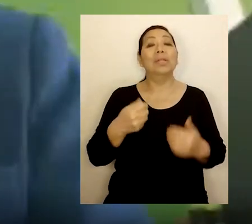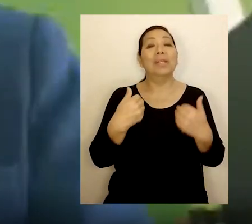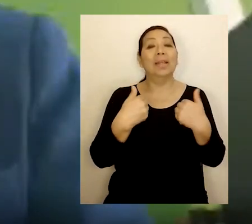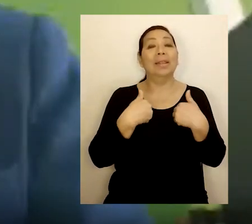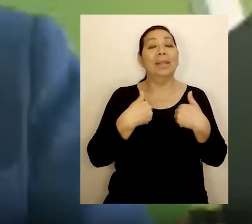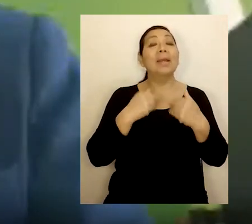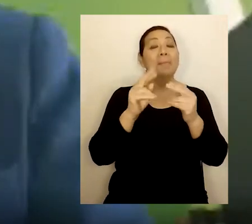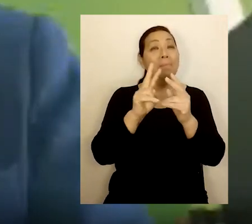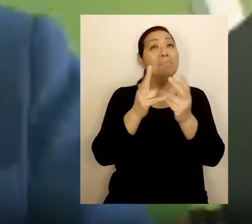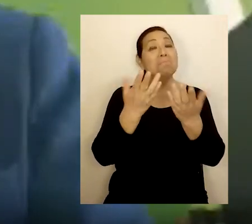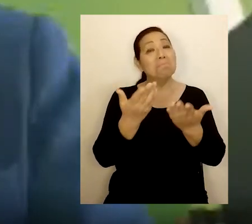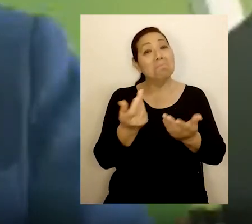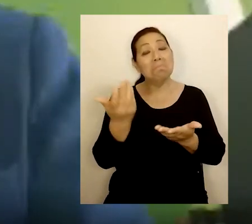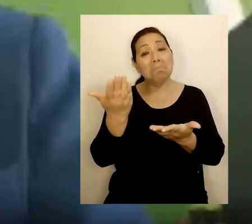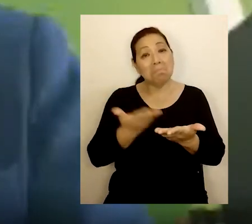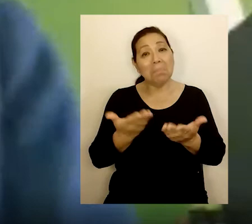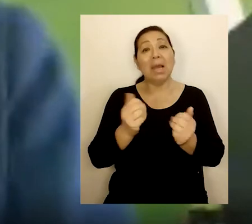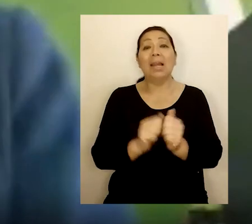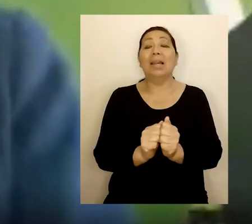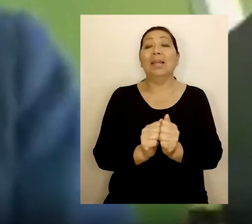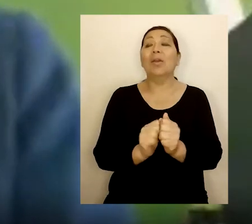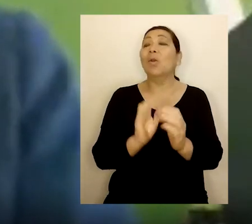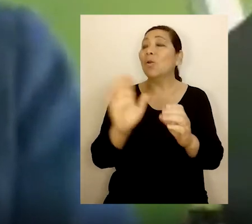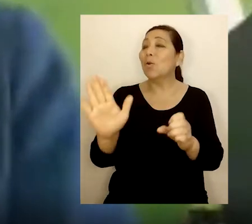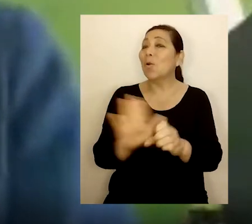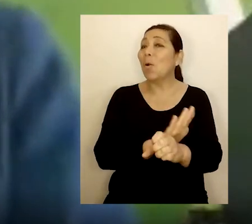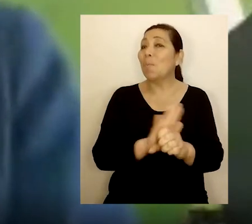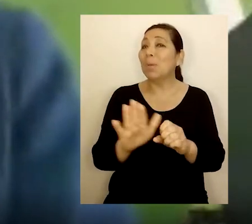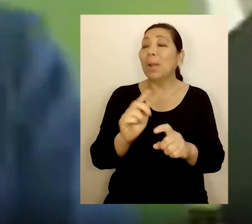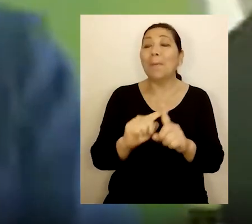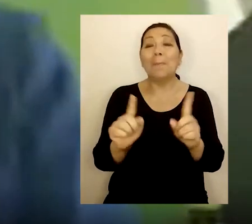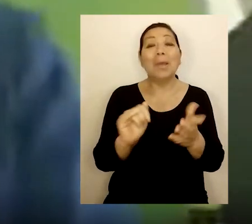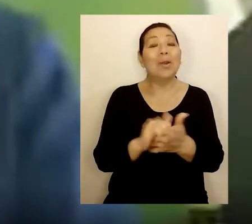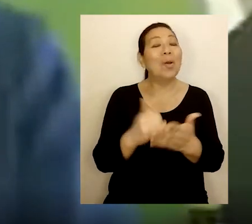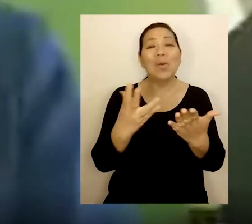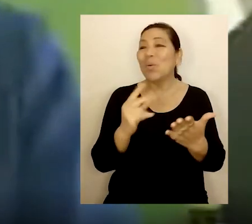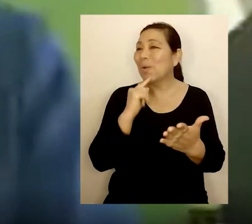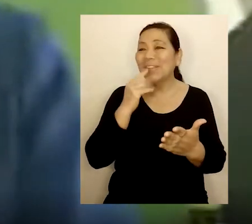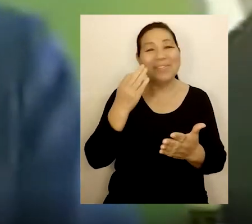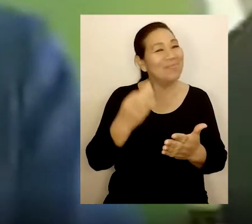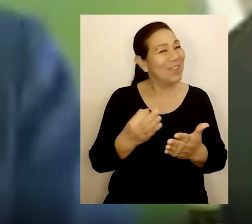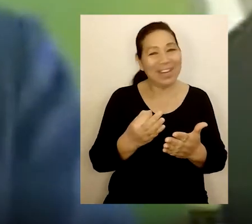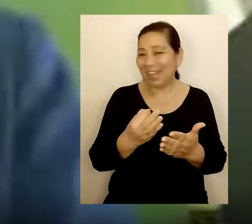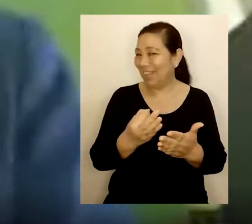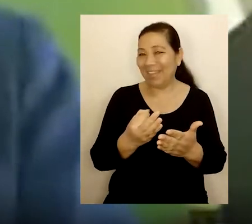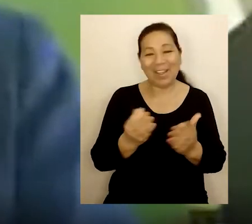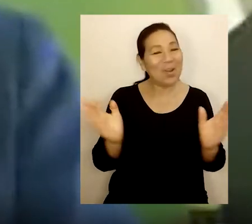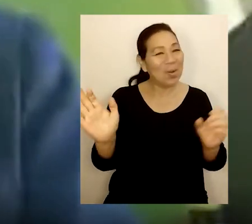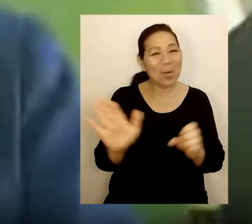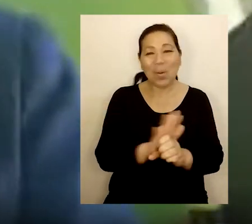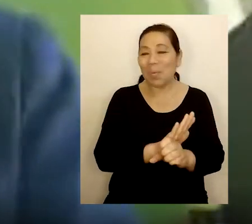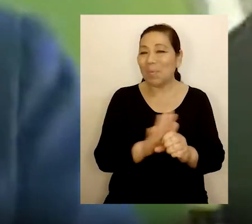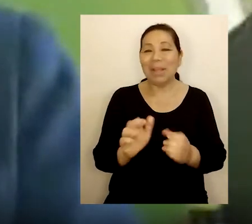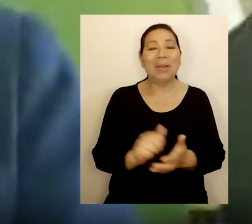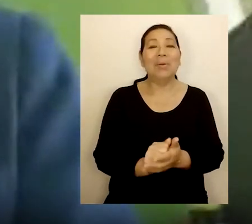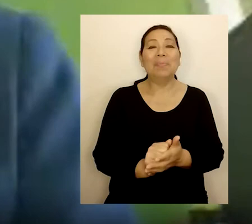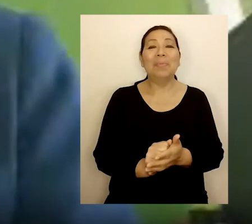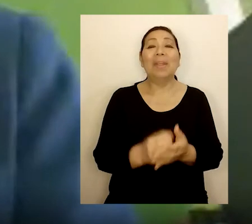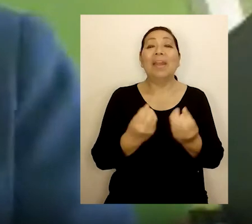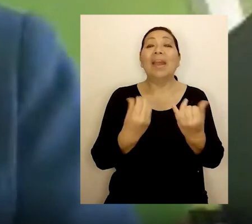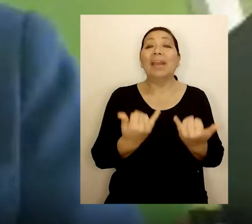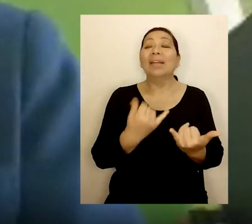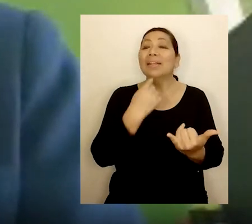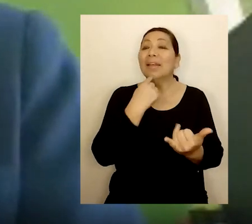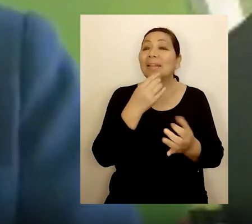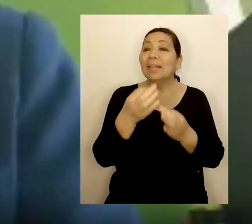deben valer en este caso, porque es un caso complejo. Sin embargo, esto no es así, no es un caso complejo, porque justamente acá